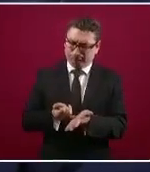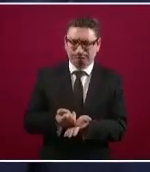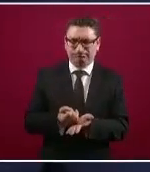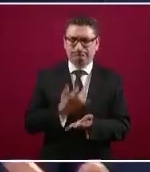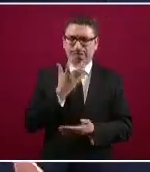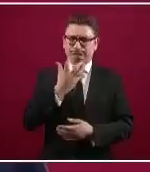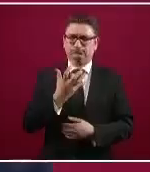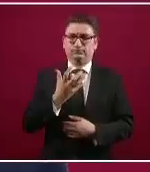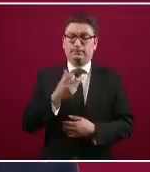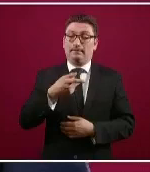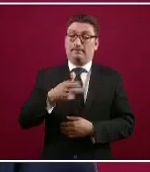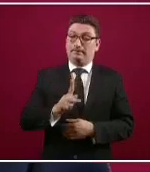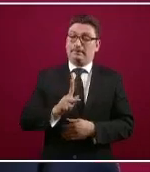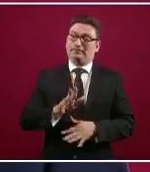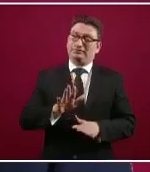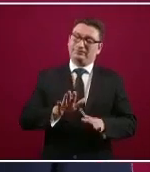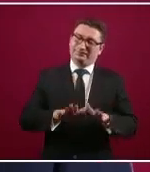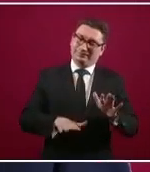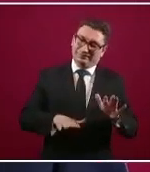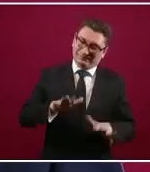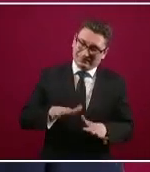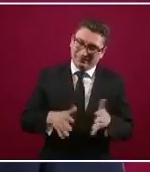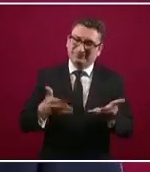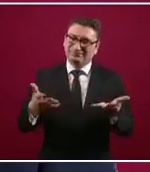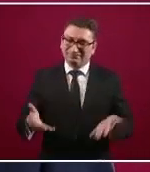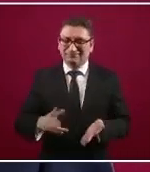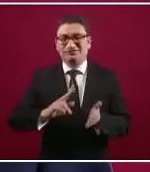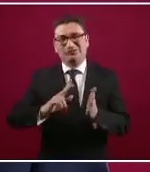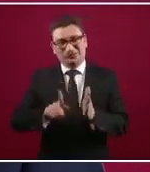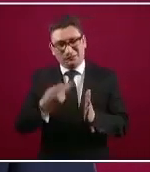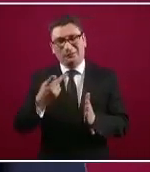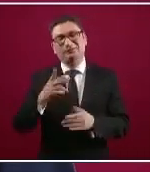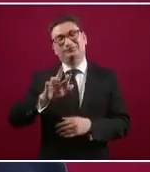Pero a veces hay que estar recordando